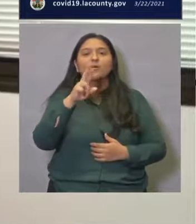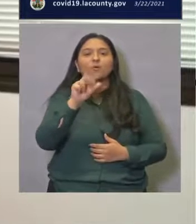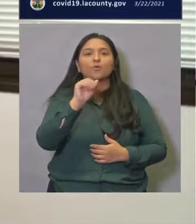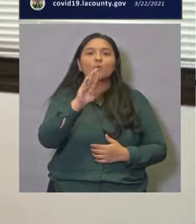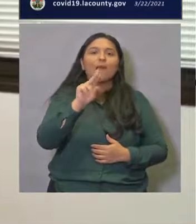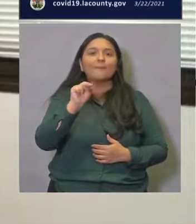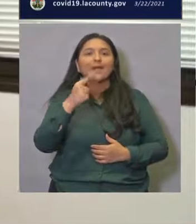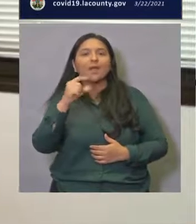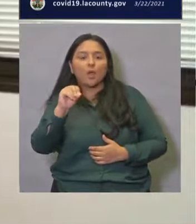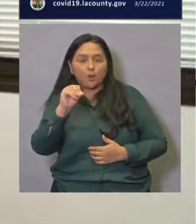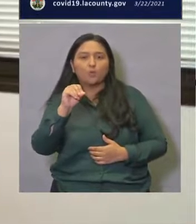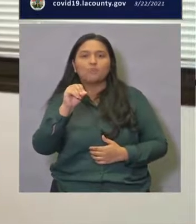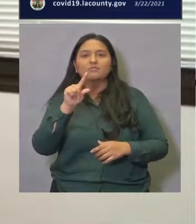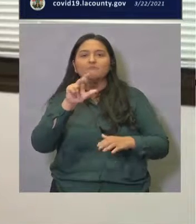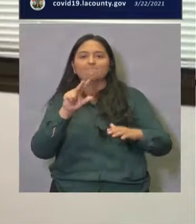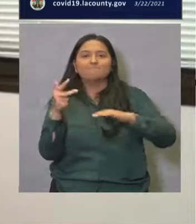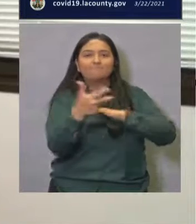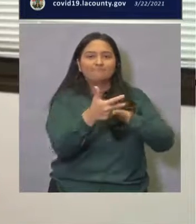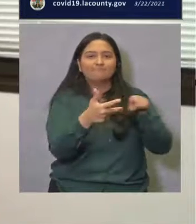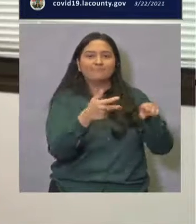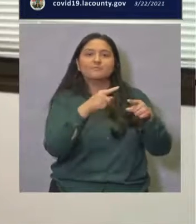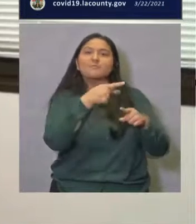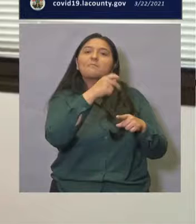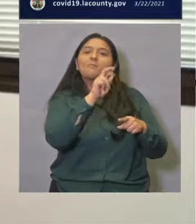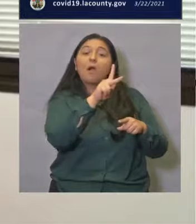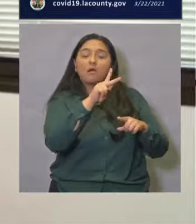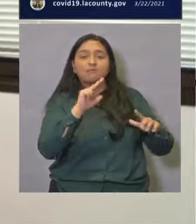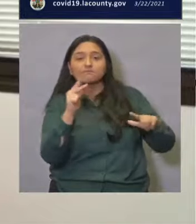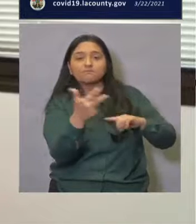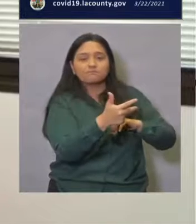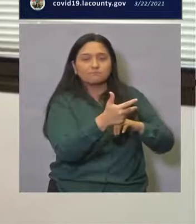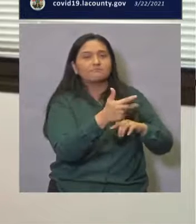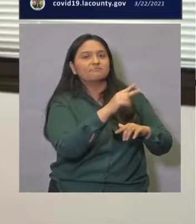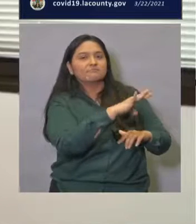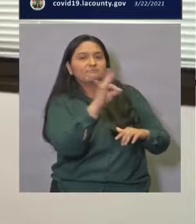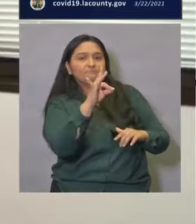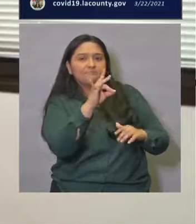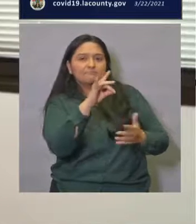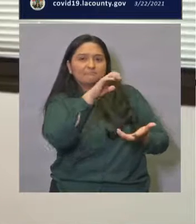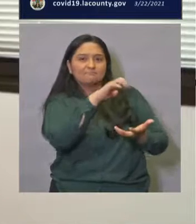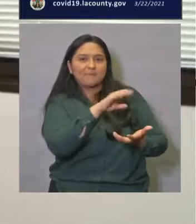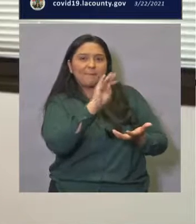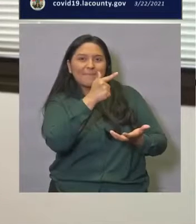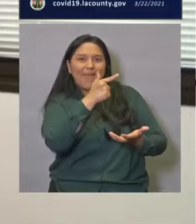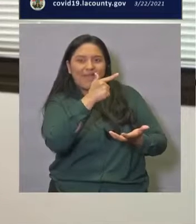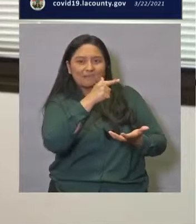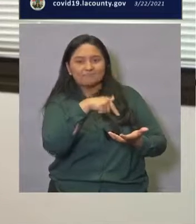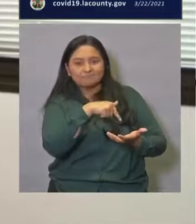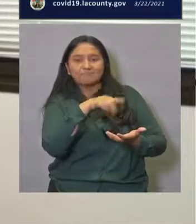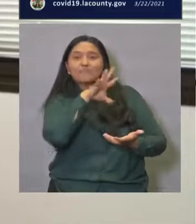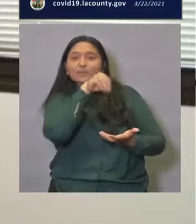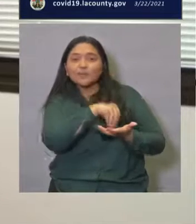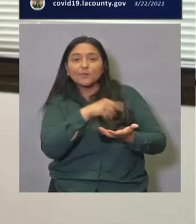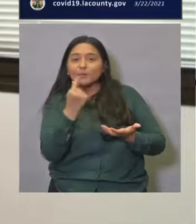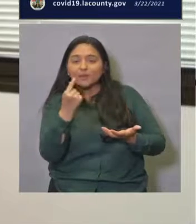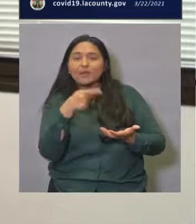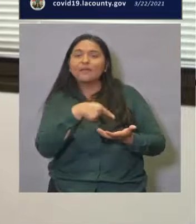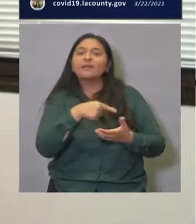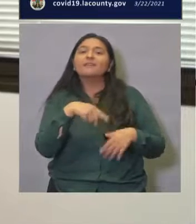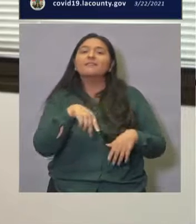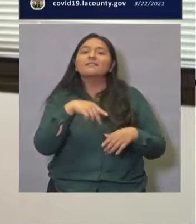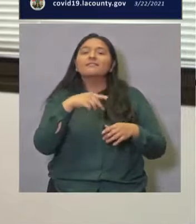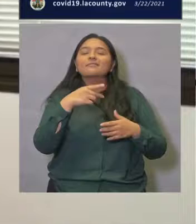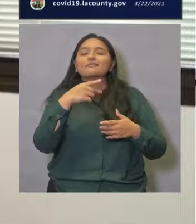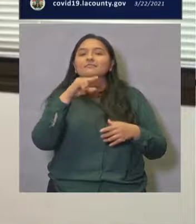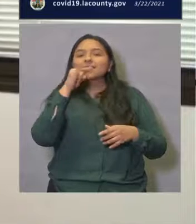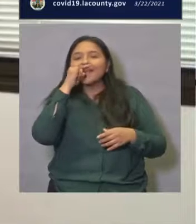en parques en todo el condado. Bolsas que serán repartidas van a incluir actividades para los niños, huevos decorados